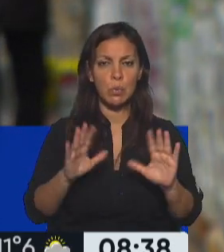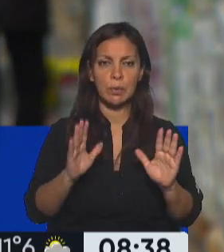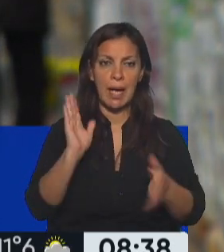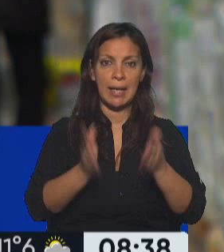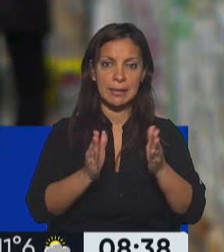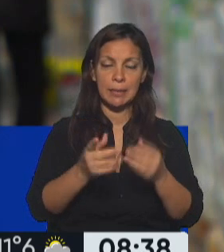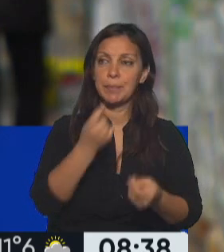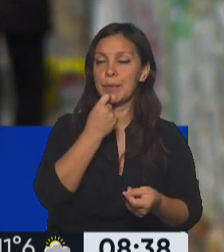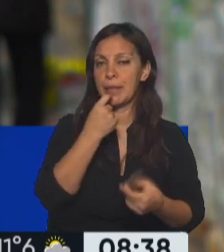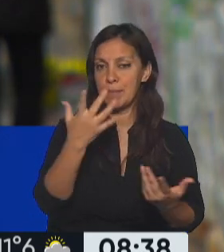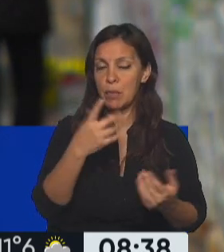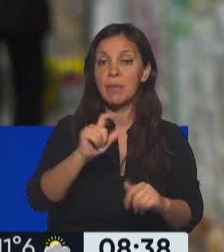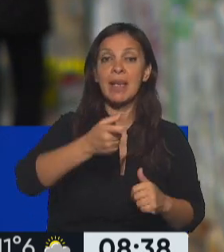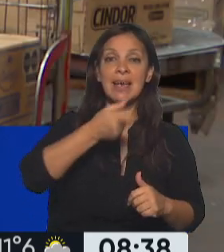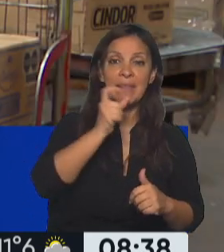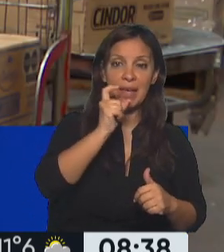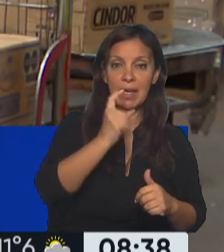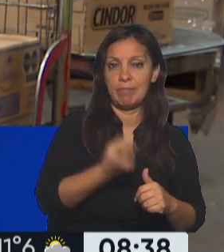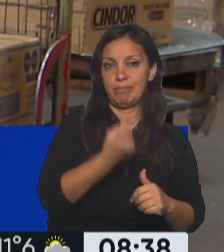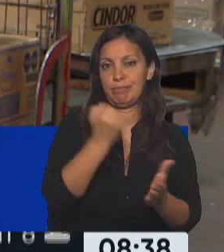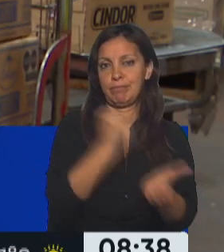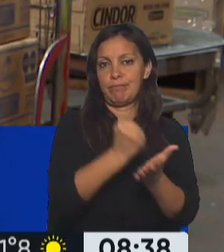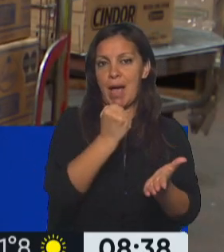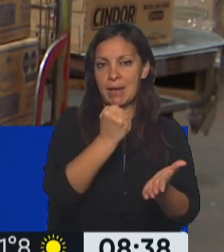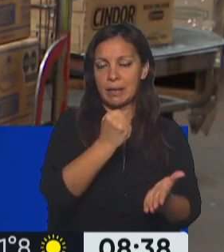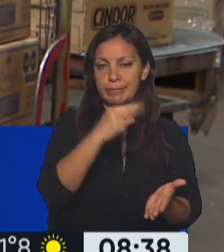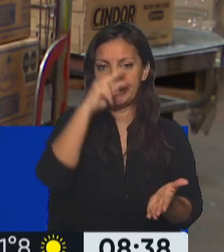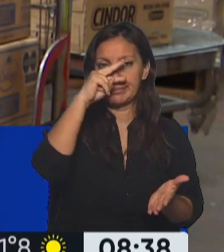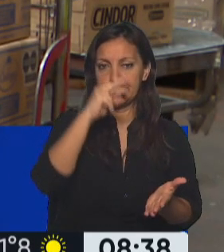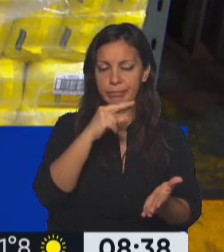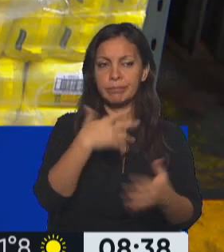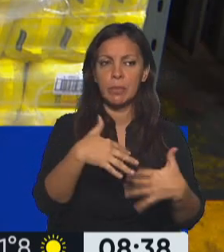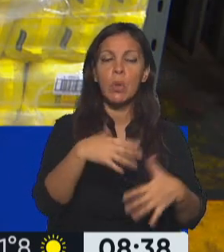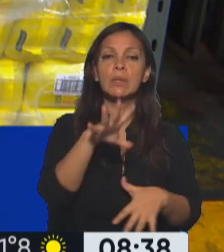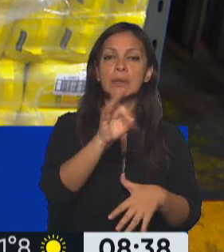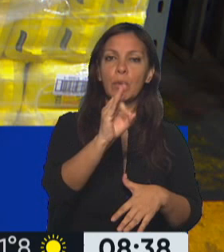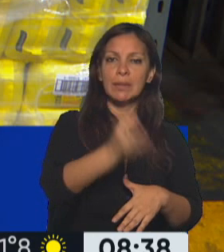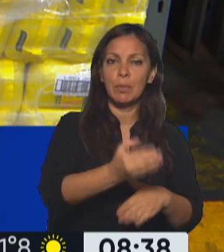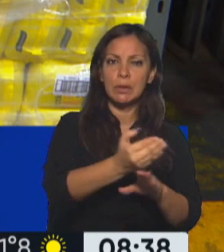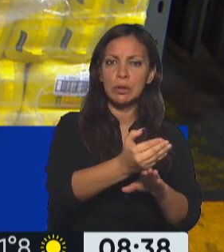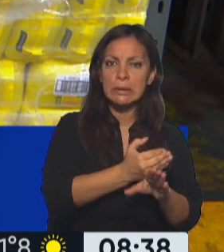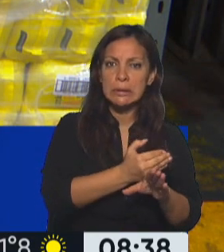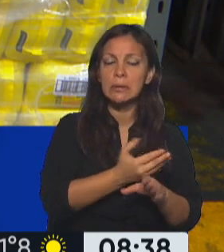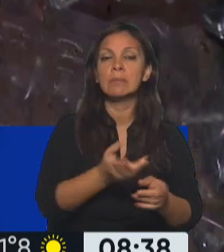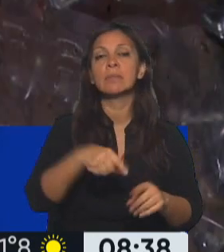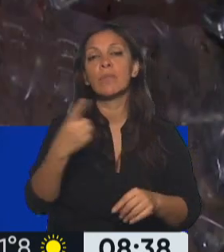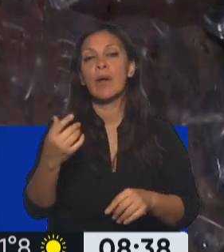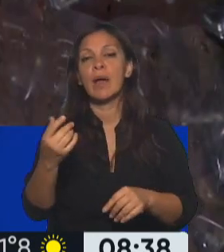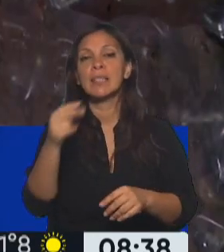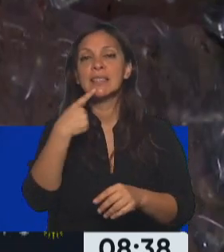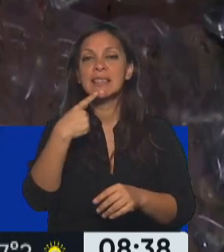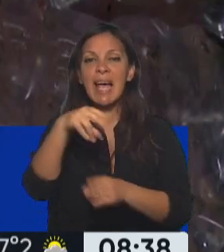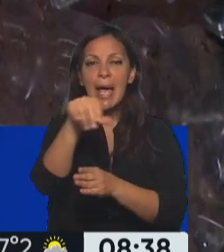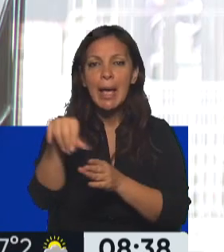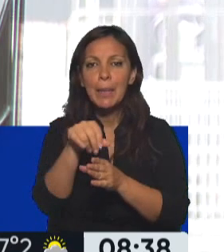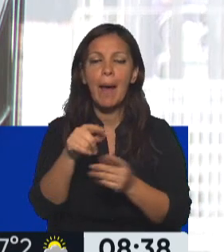el café, primera marca, más de un 30% de descuento en el precio, también en las yerbas, en las